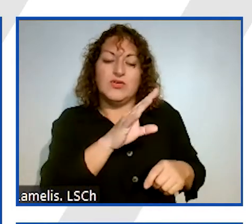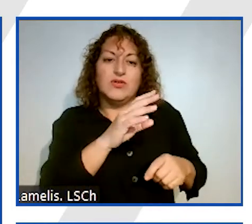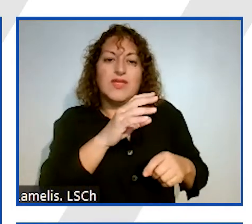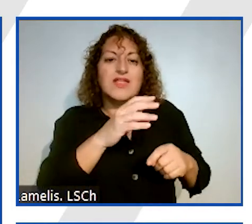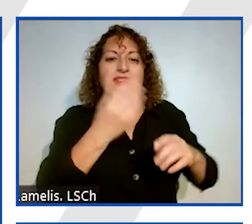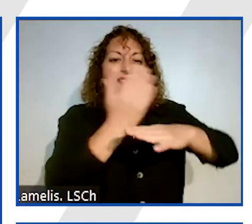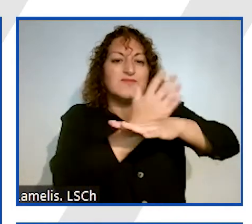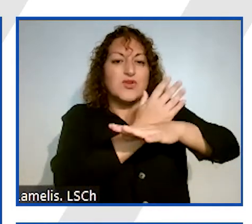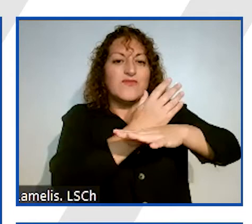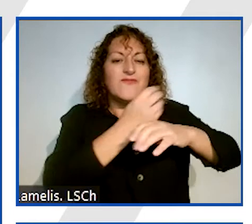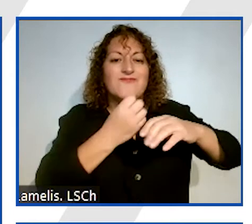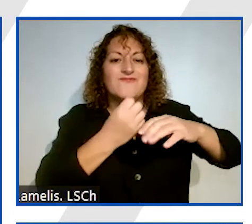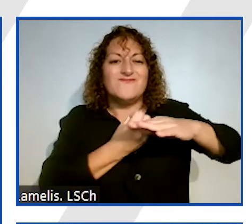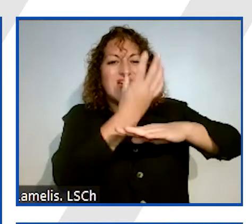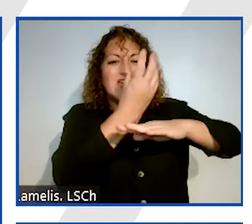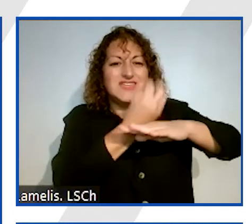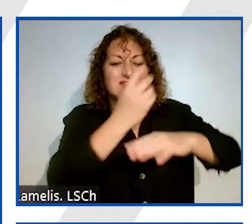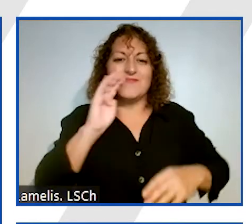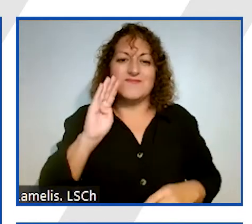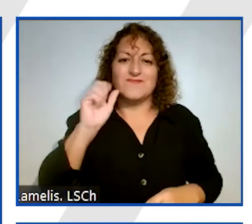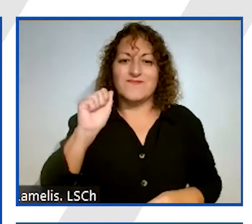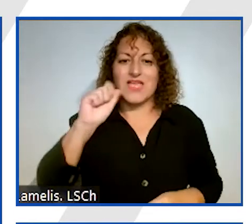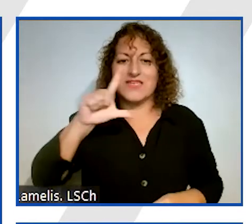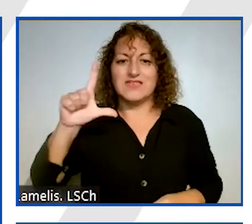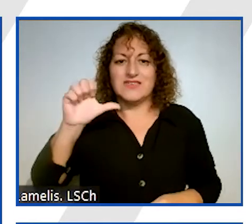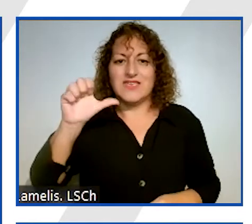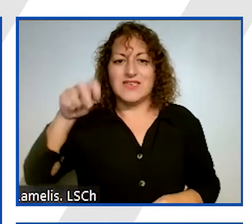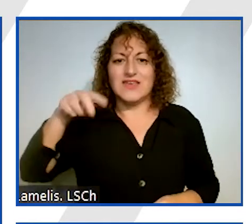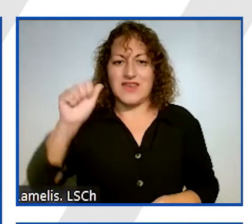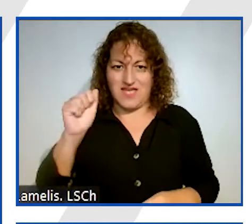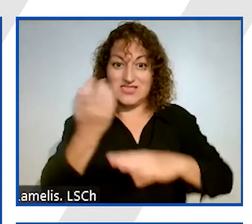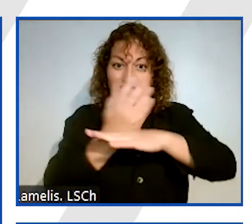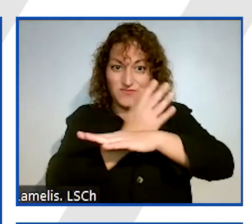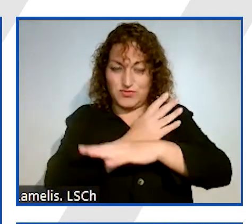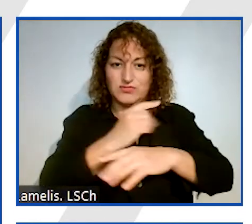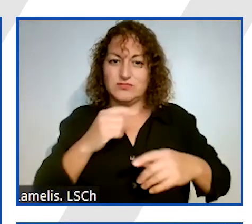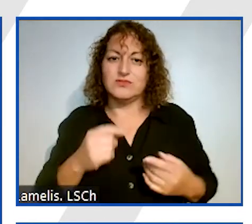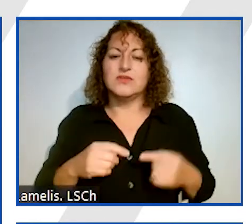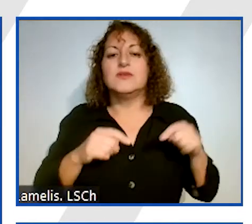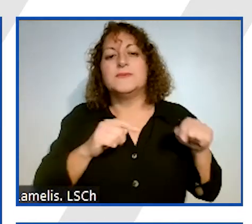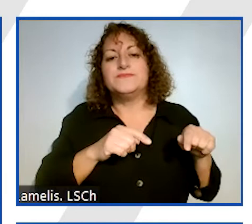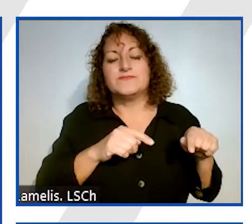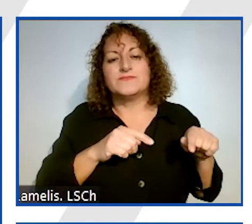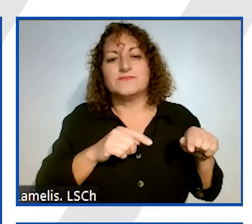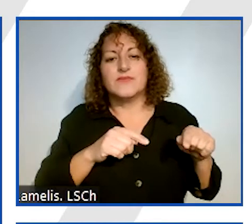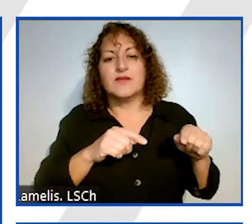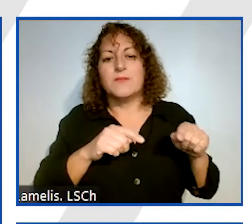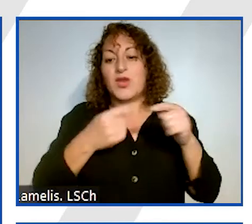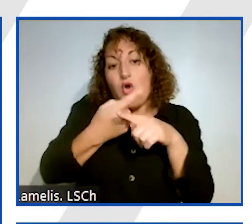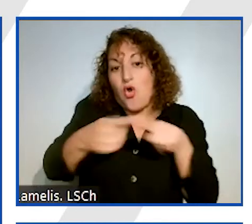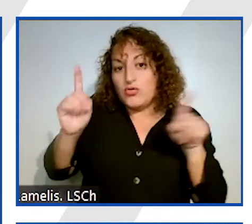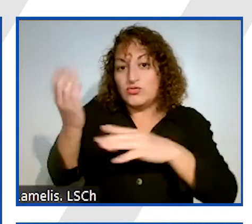que mide 17 metros de largo. Entonces, si nos vamos al conjunto de todas las especies, la mayoría de los tiburones